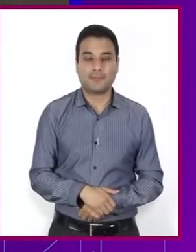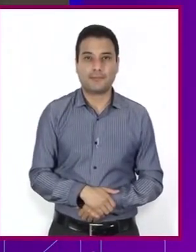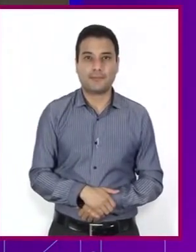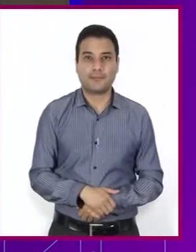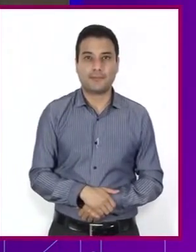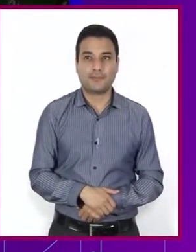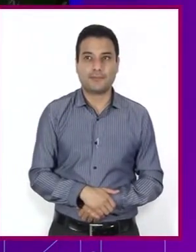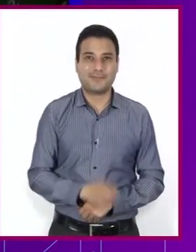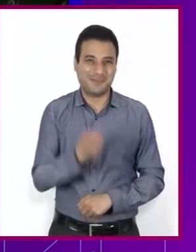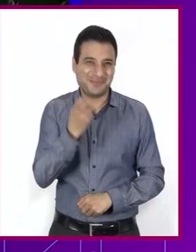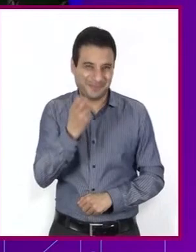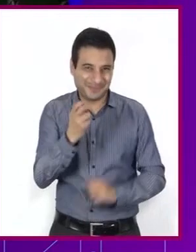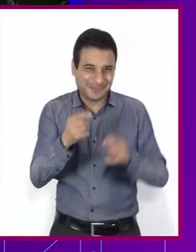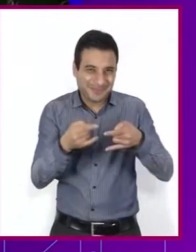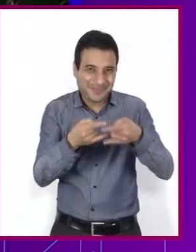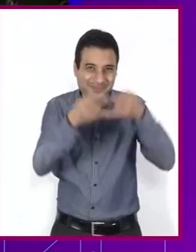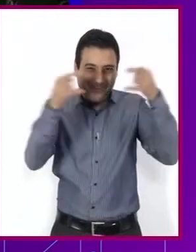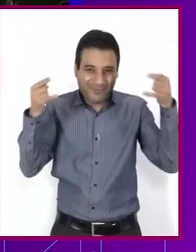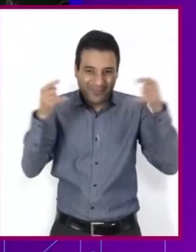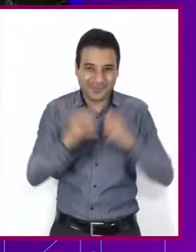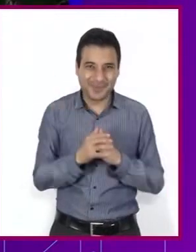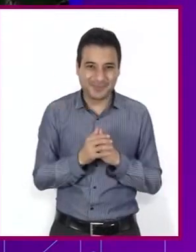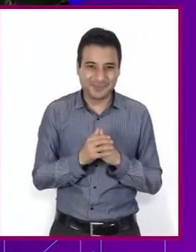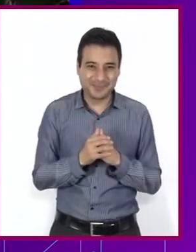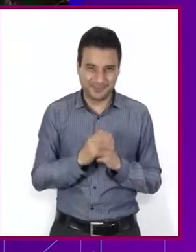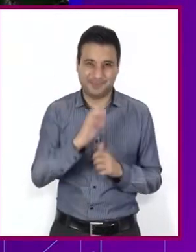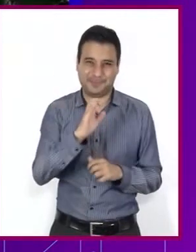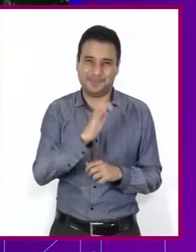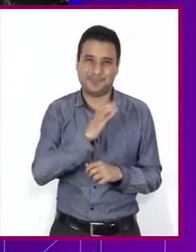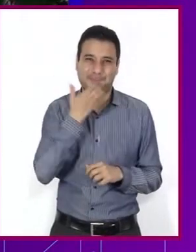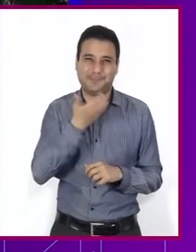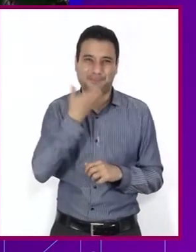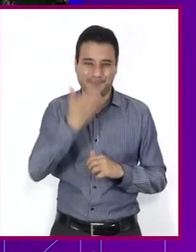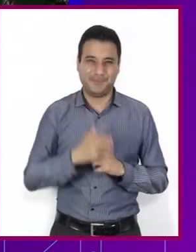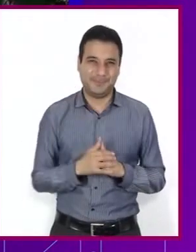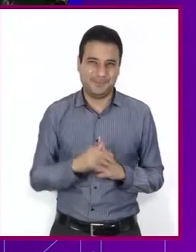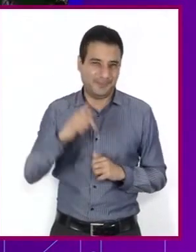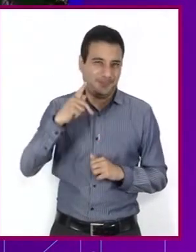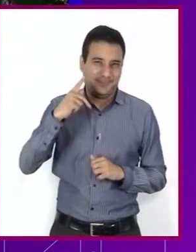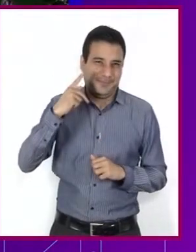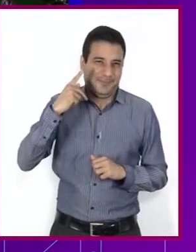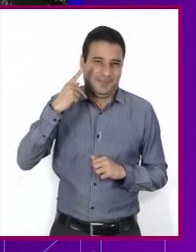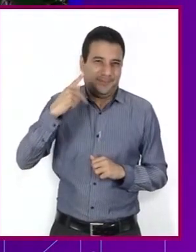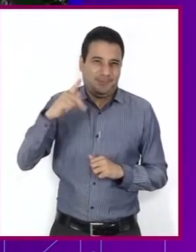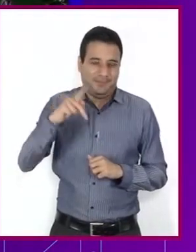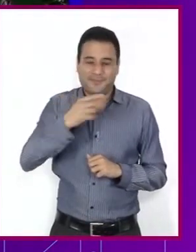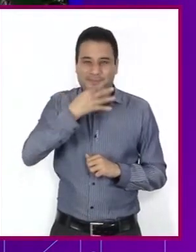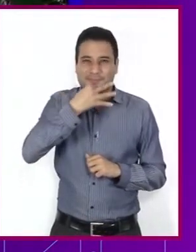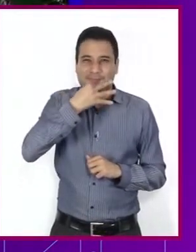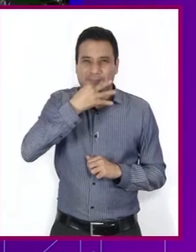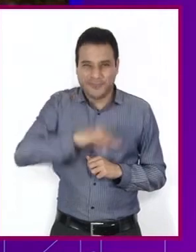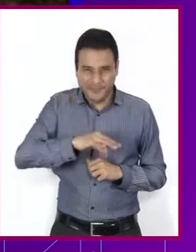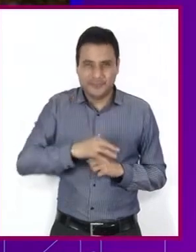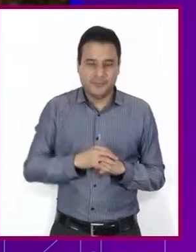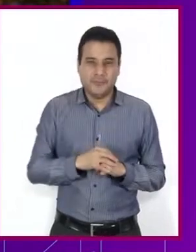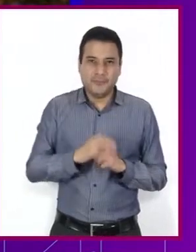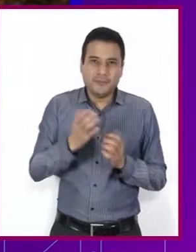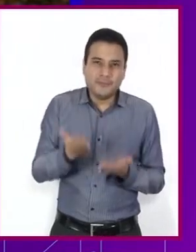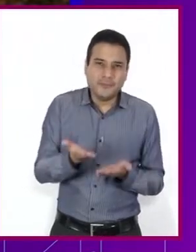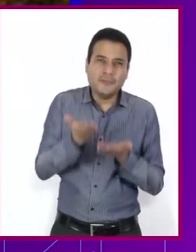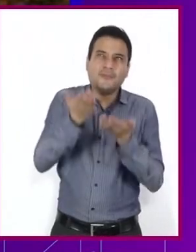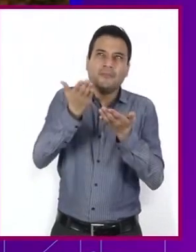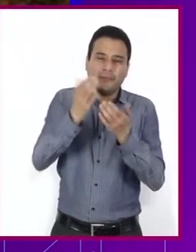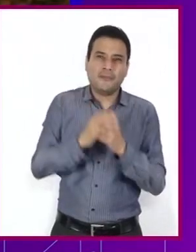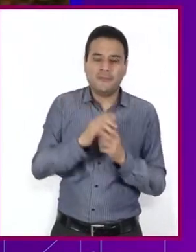Este mito fundamental era recreado en Tlacaxipehualistli, la fiesta dedicada a Xipetotec.